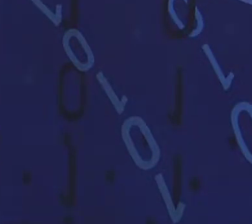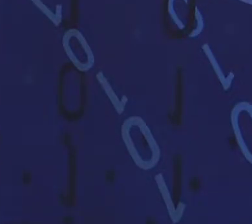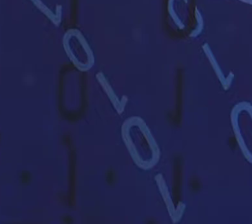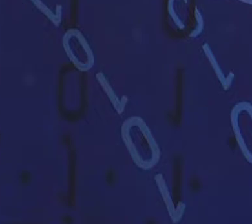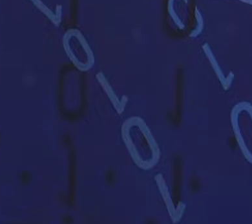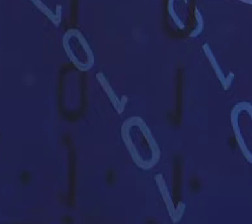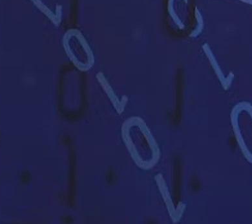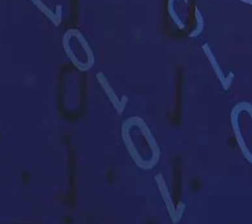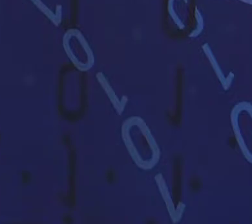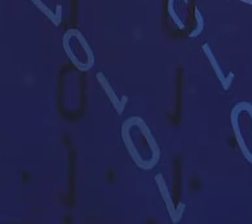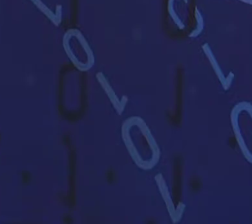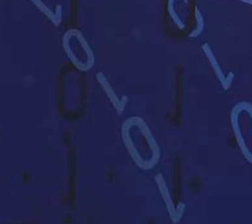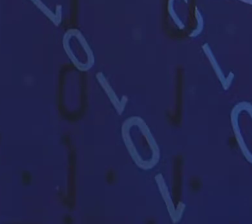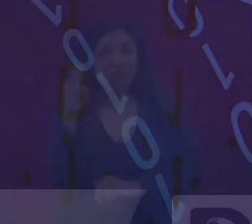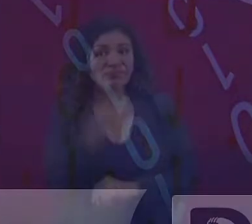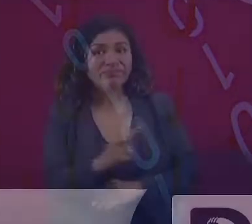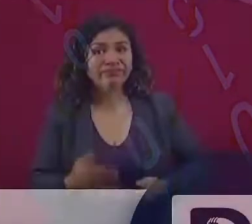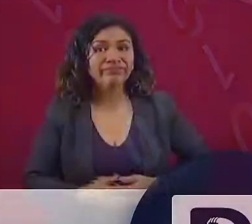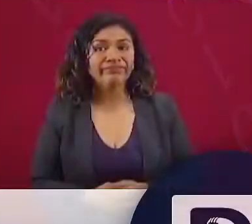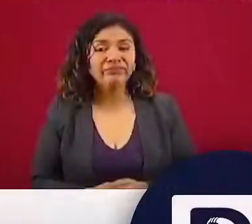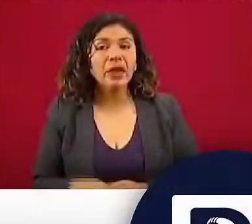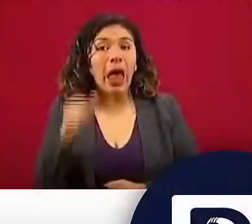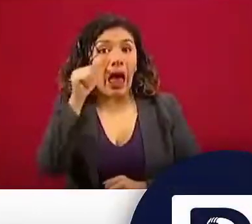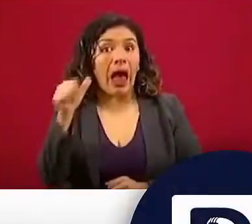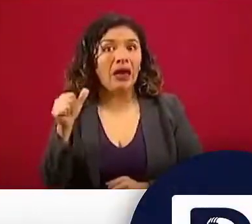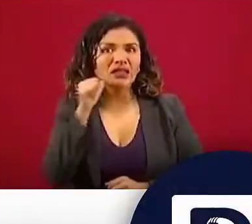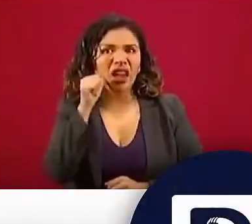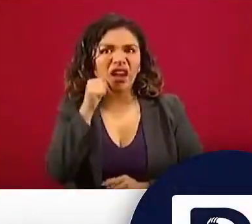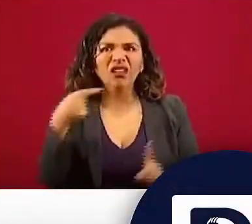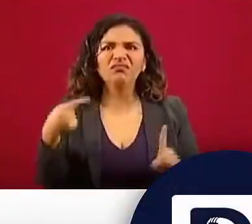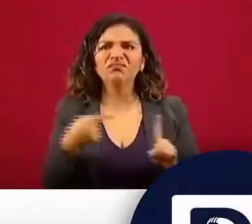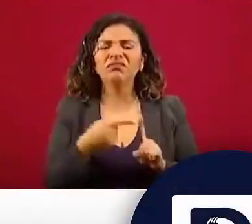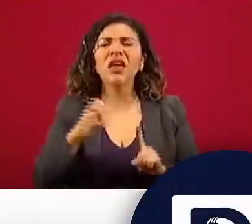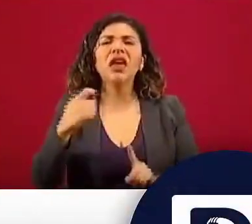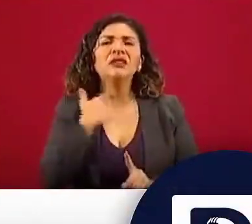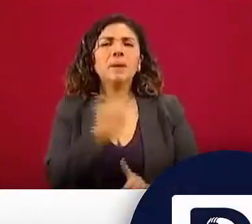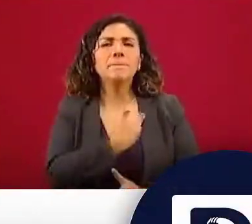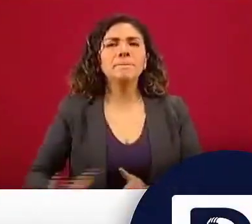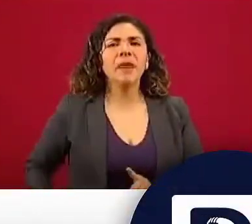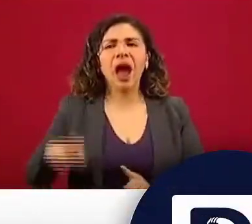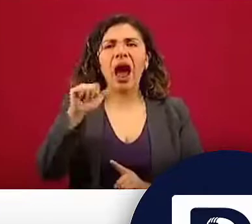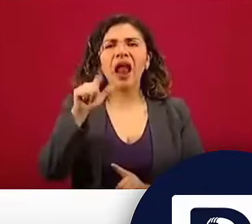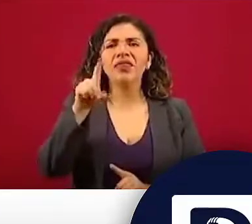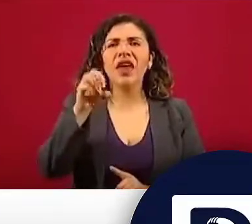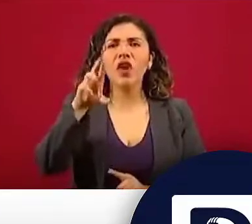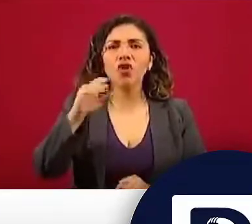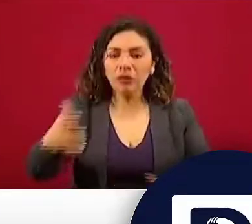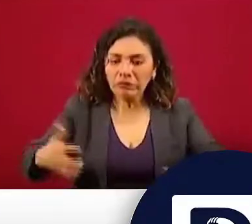Manuel López Obrador. Ayer se enojó el expresidente Calderón conmigo.